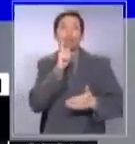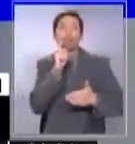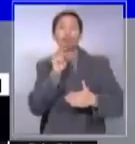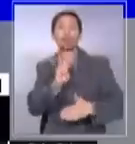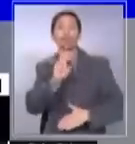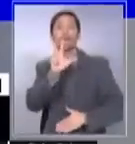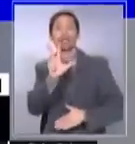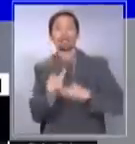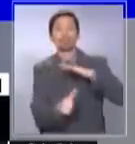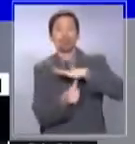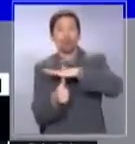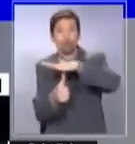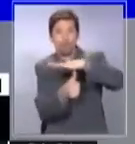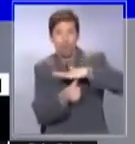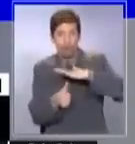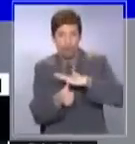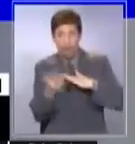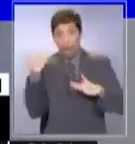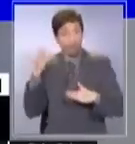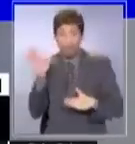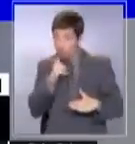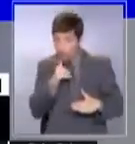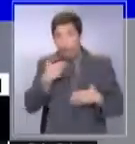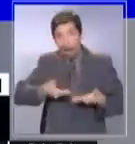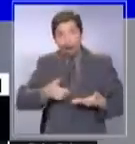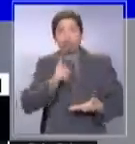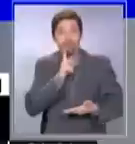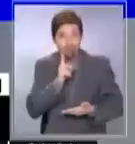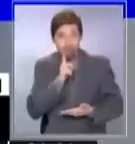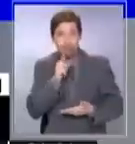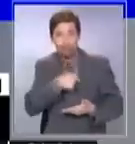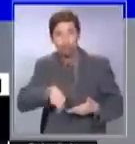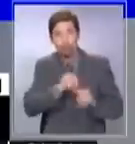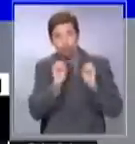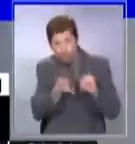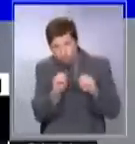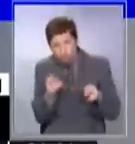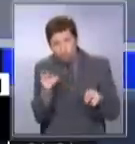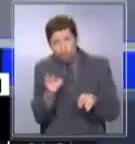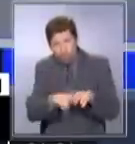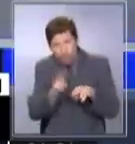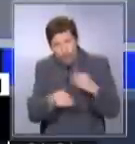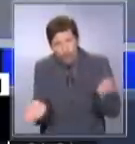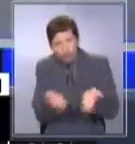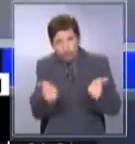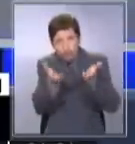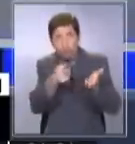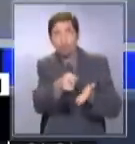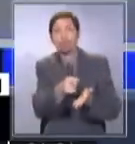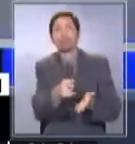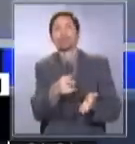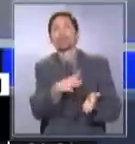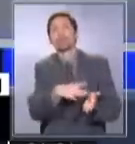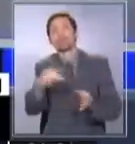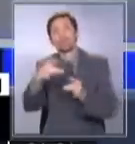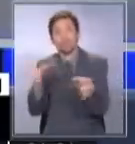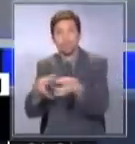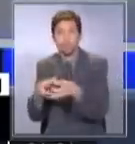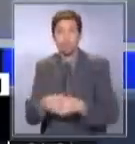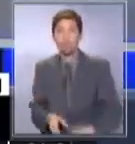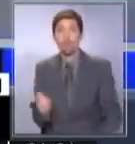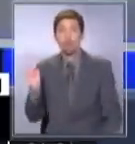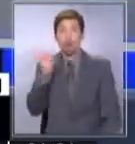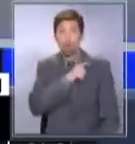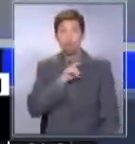encontramos preparando a nuestros concejales para que puedan tener la mejor laora en las diferentes comunas de chile Jorge Le recuerdo que la última elección presidencial